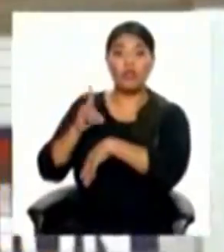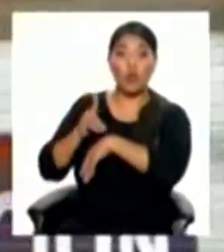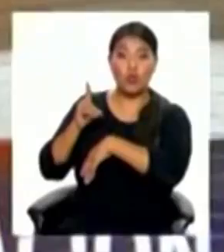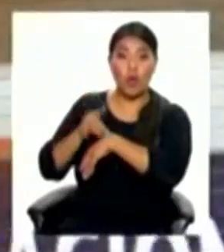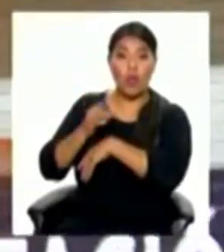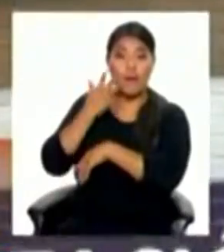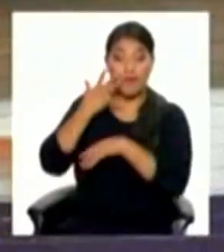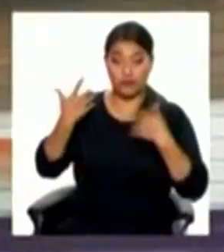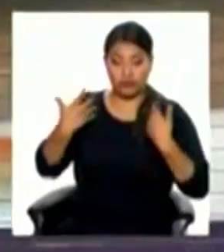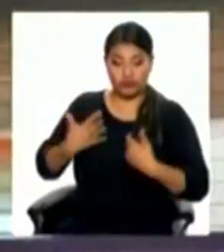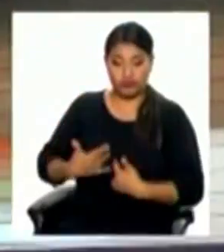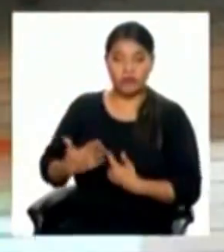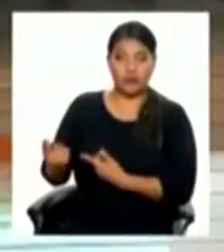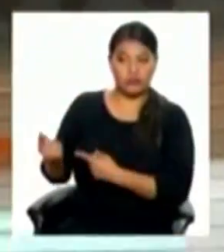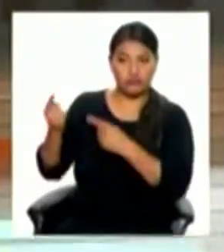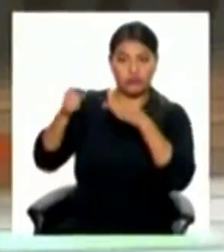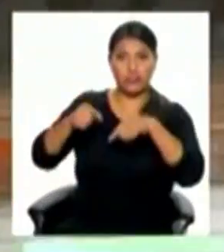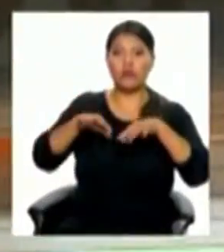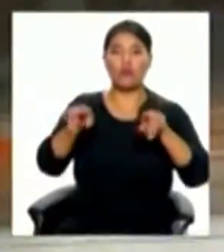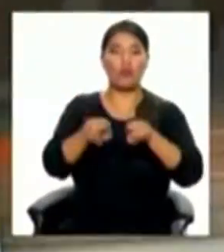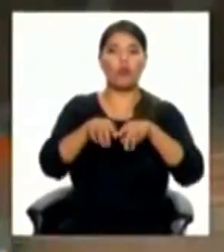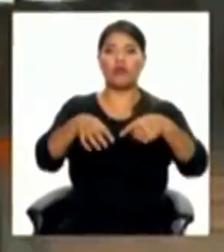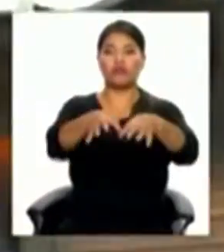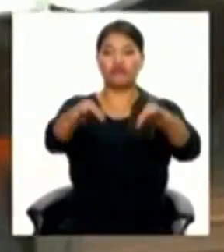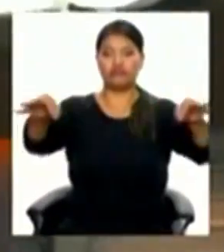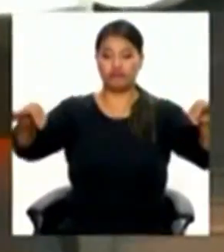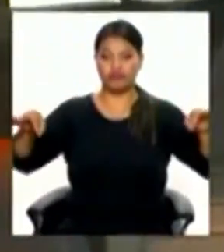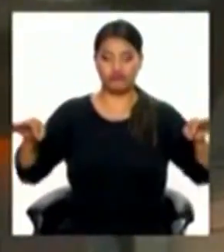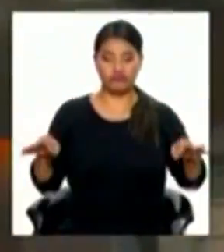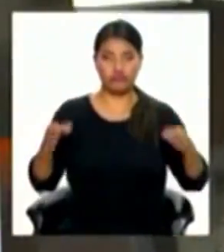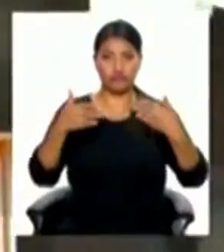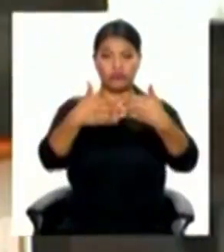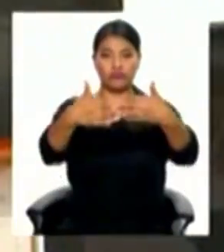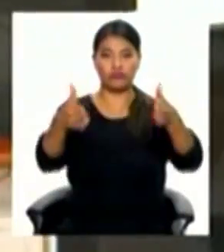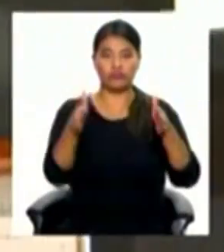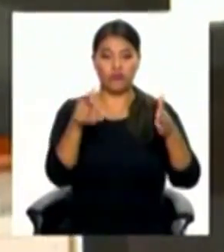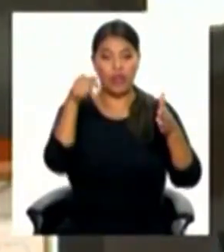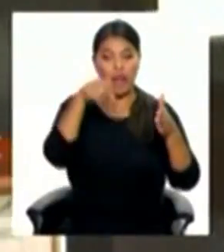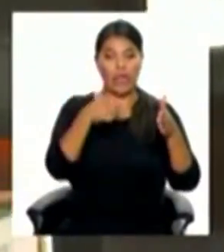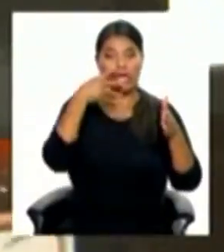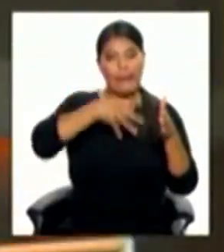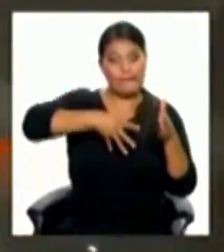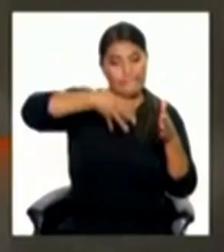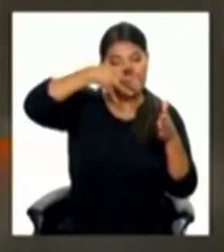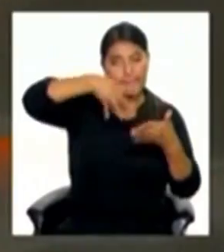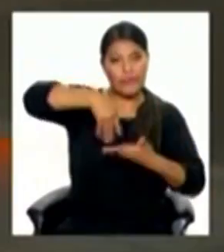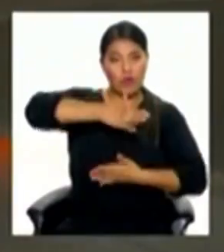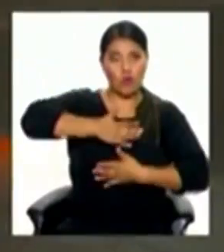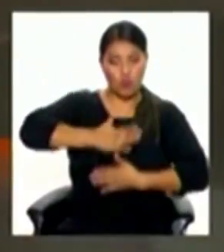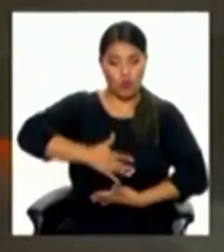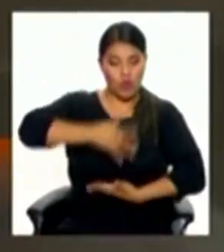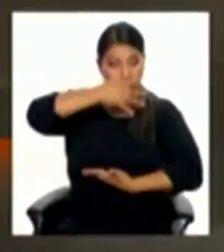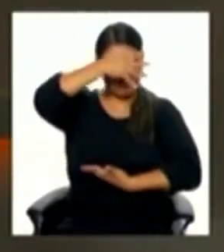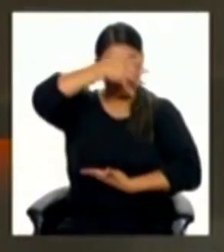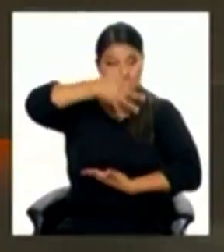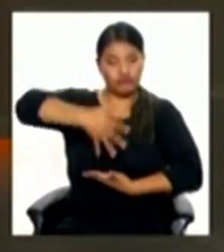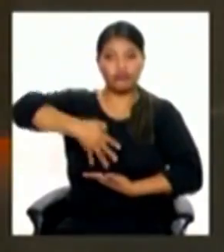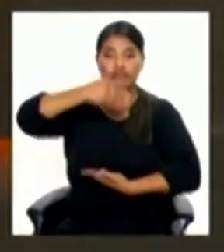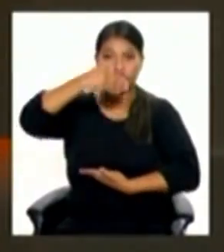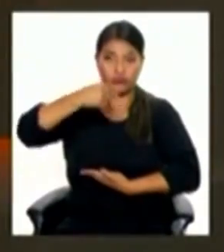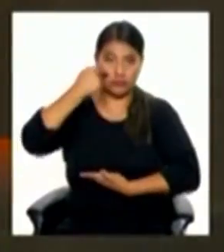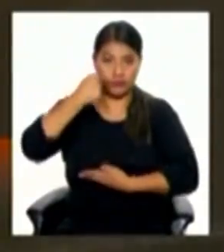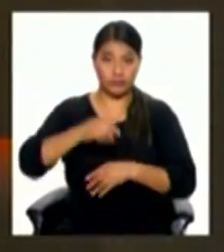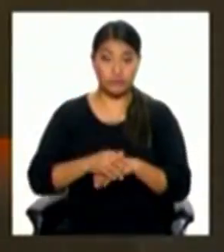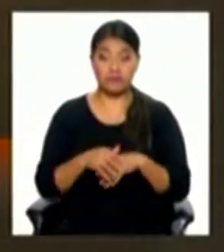quien en estos momentos han cerrado también el lugar donde se encuentra la víctima para realizar su labor. Y